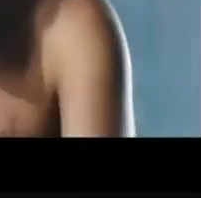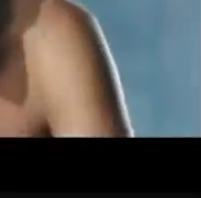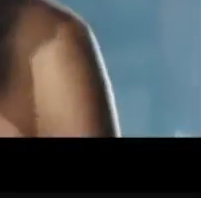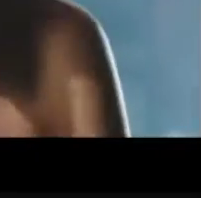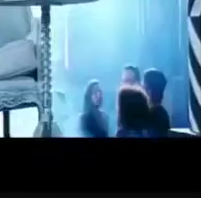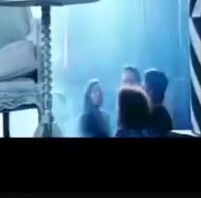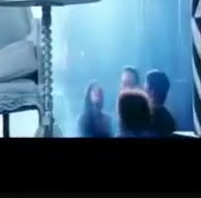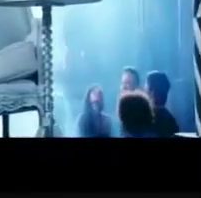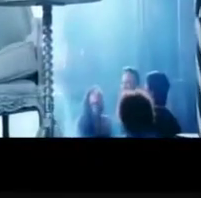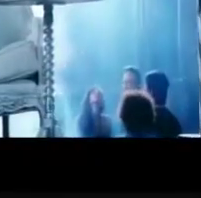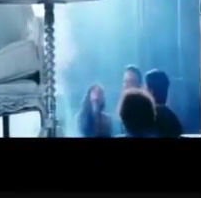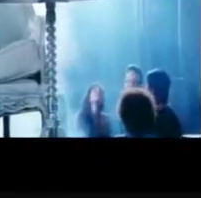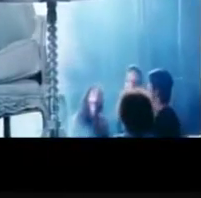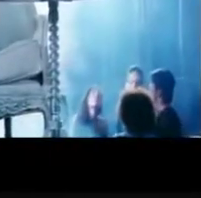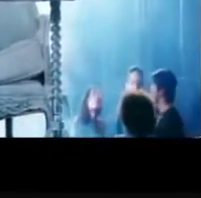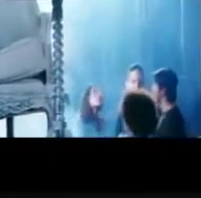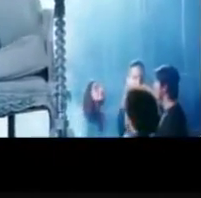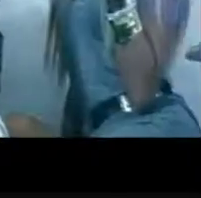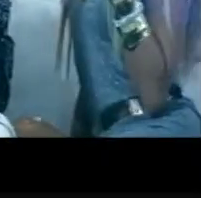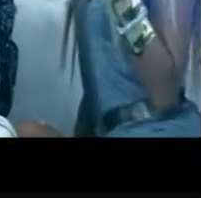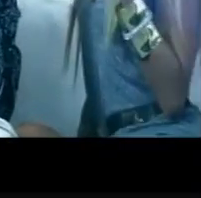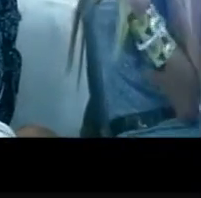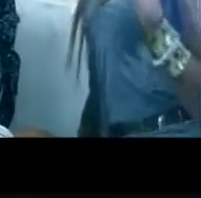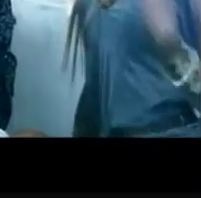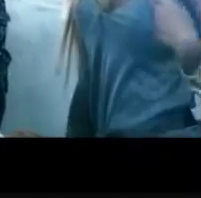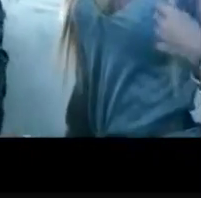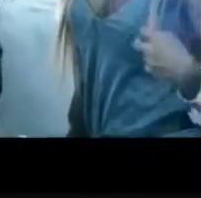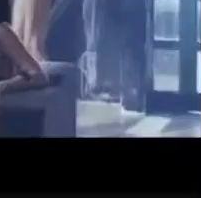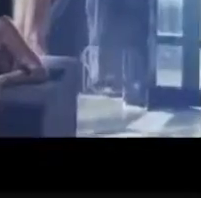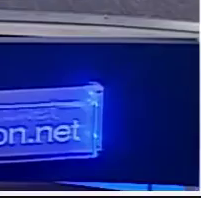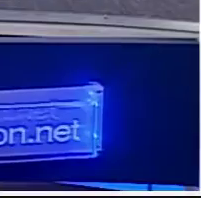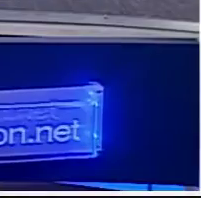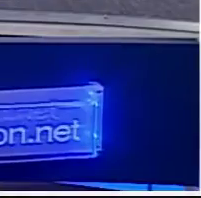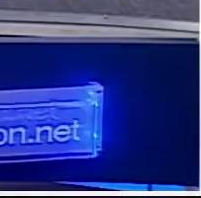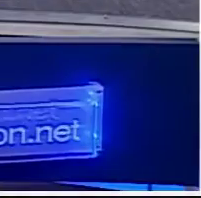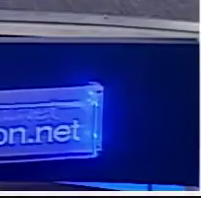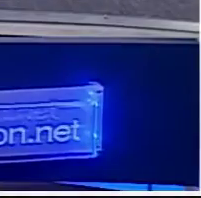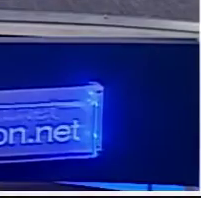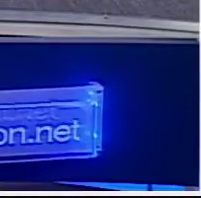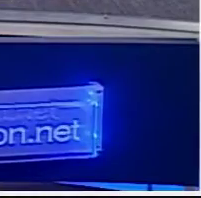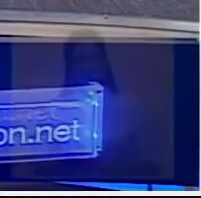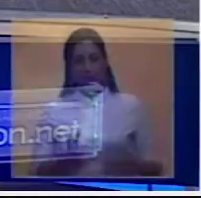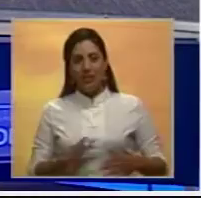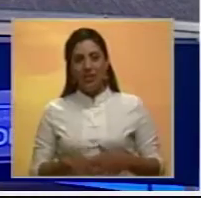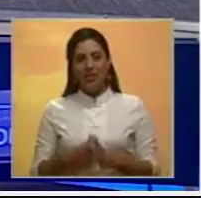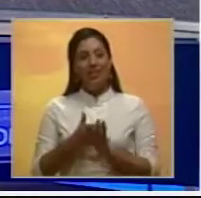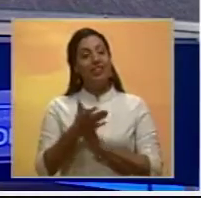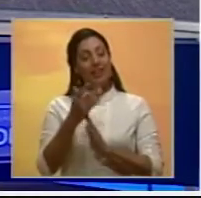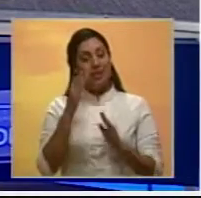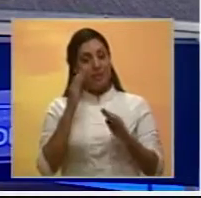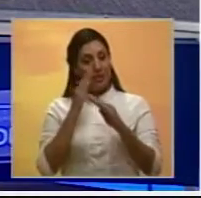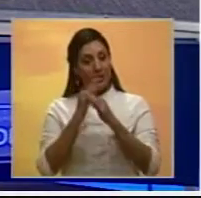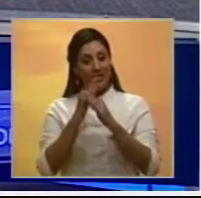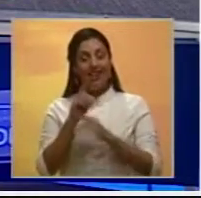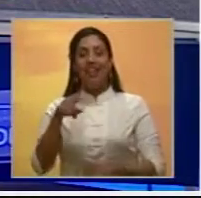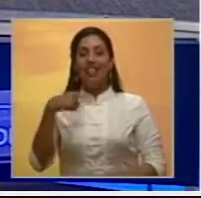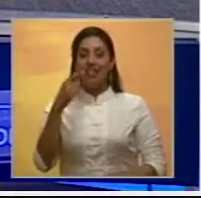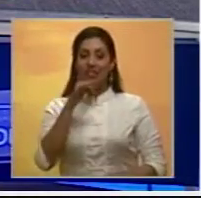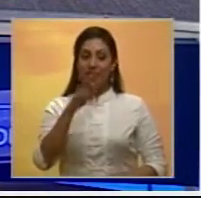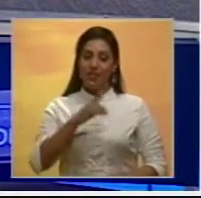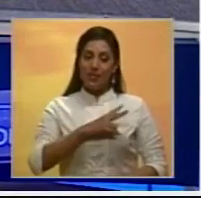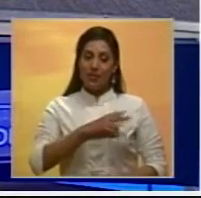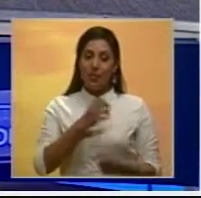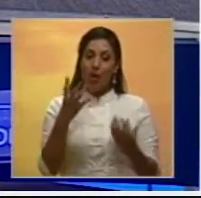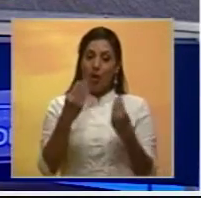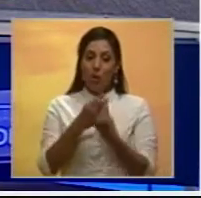el party siga. Oye chiquitita, dime qué te pasa, no te ganas. Amigos, hacemos la pausa. A regreso, en entrevista a